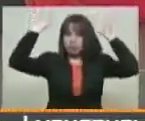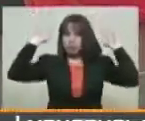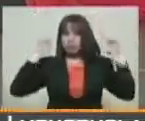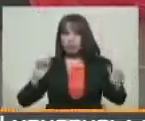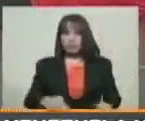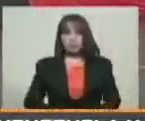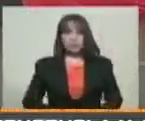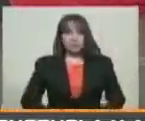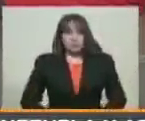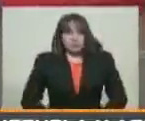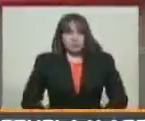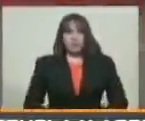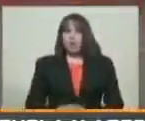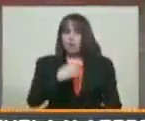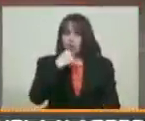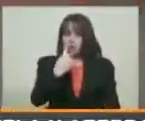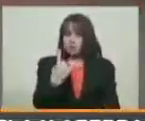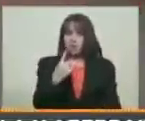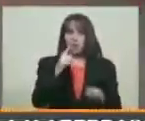Bueno, yo voy a dirigir la ola.